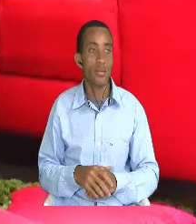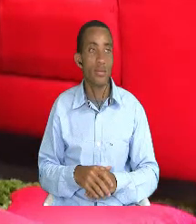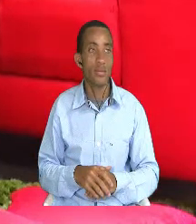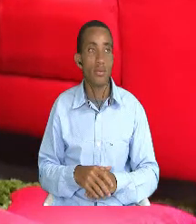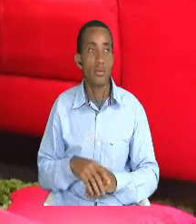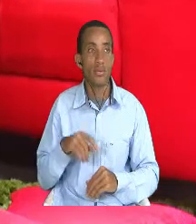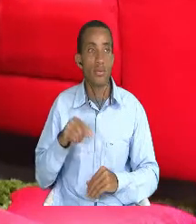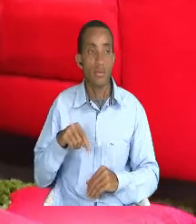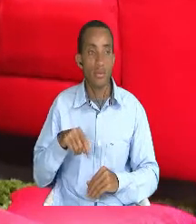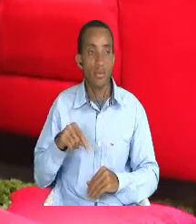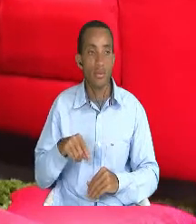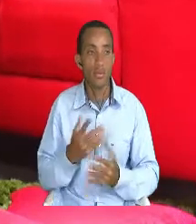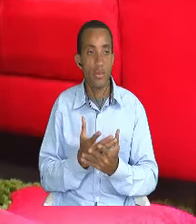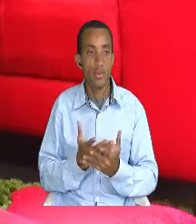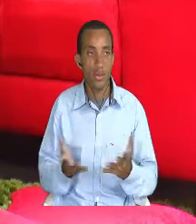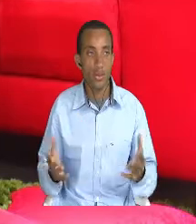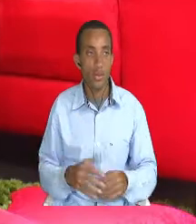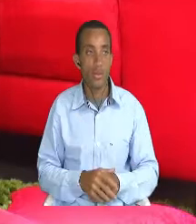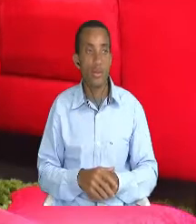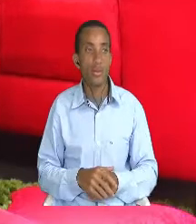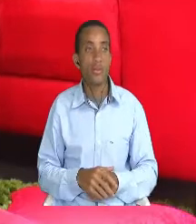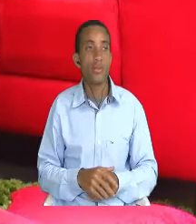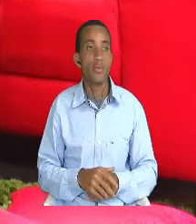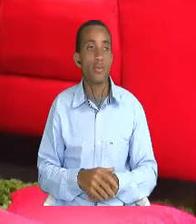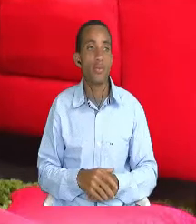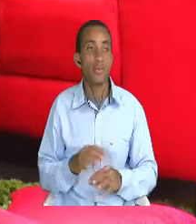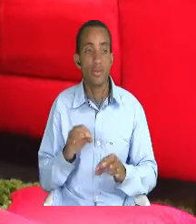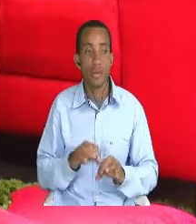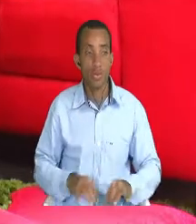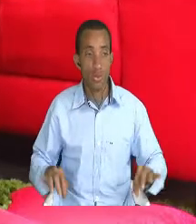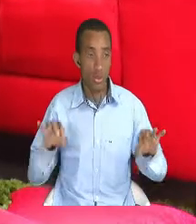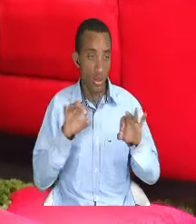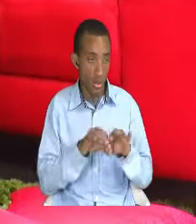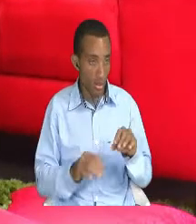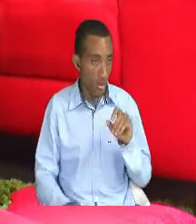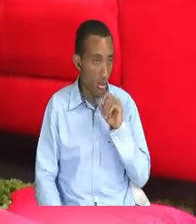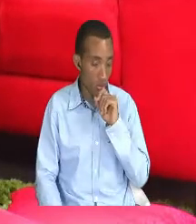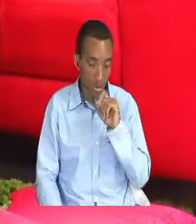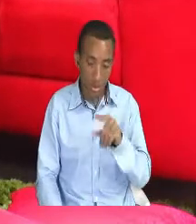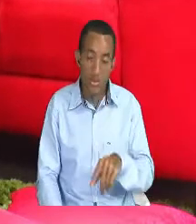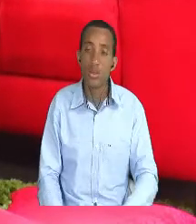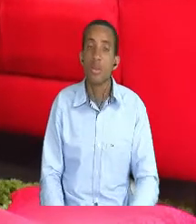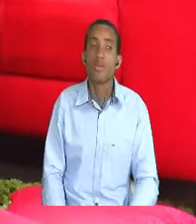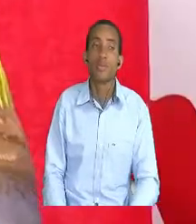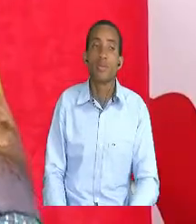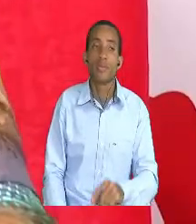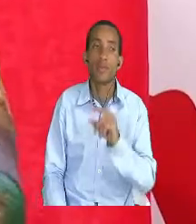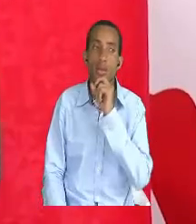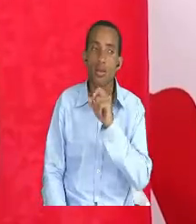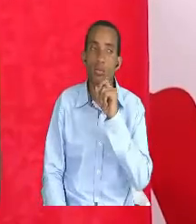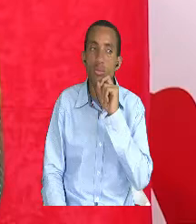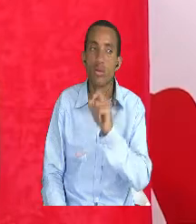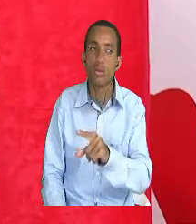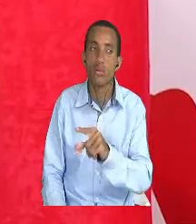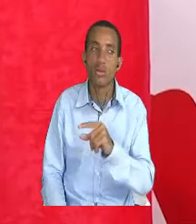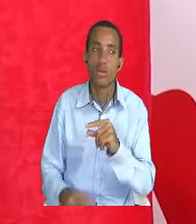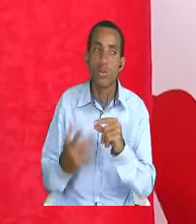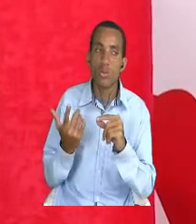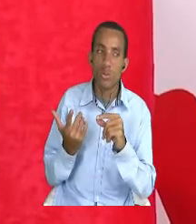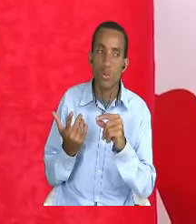queremos déjame preguntar muchas tengo, cosas las yo dos. Yo tengo una pregunta importante, Kiara, sin no decir que la tuya no es importante, pero esta marca